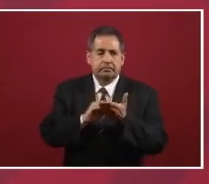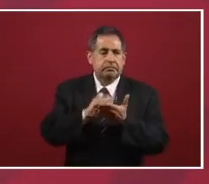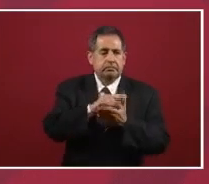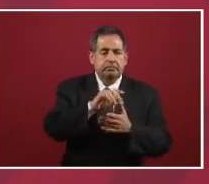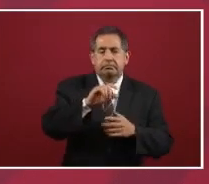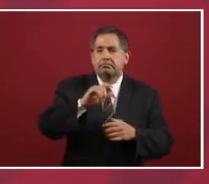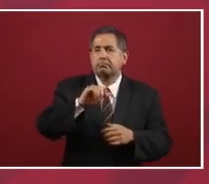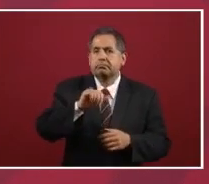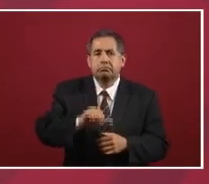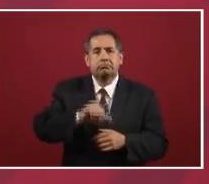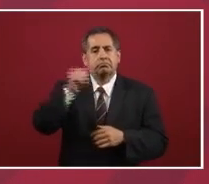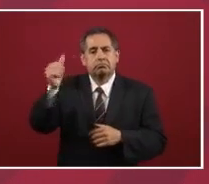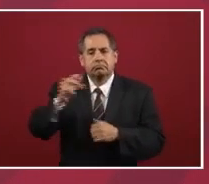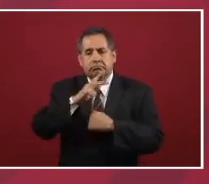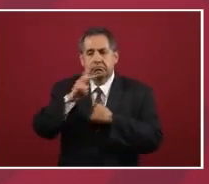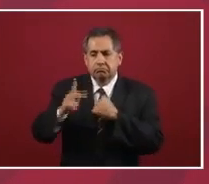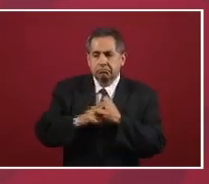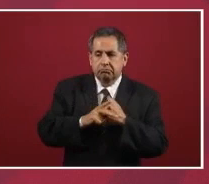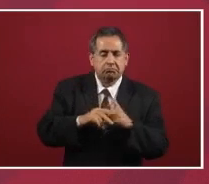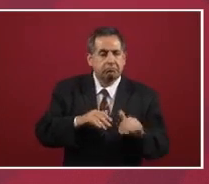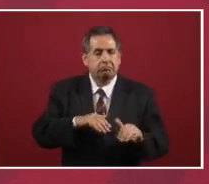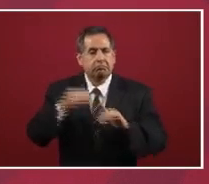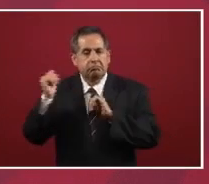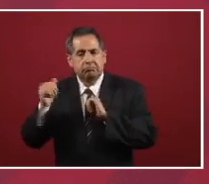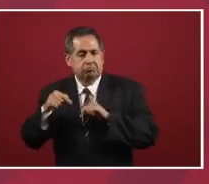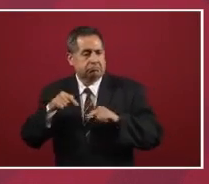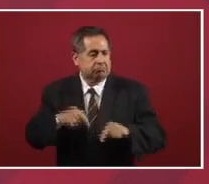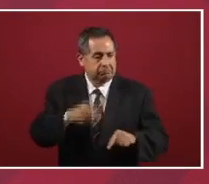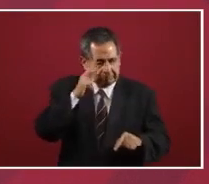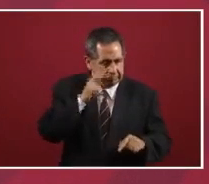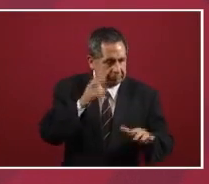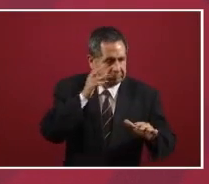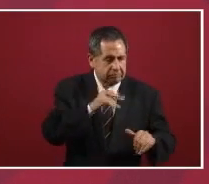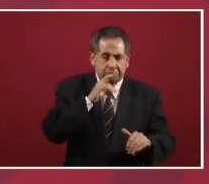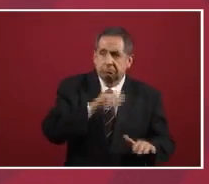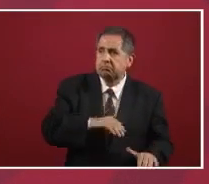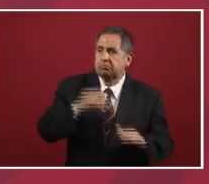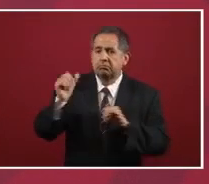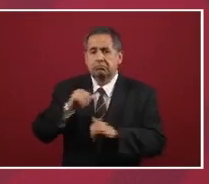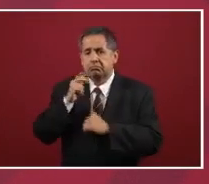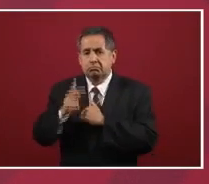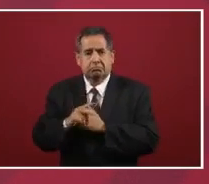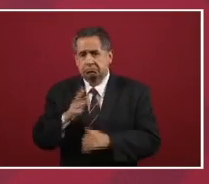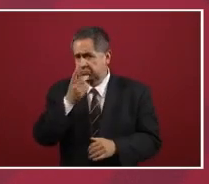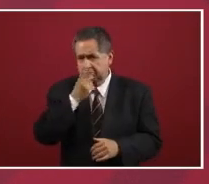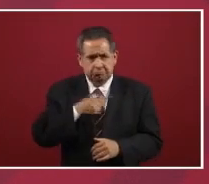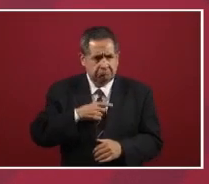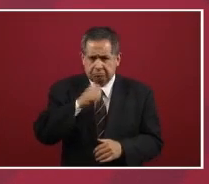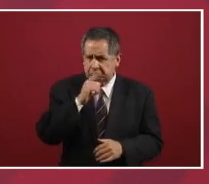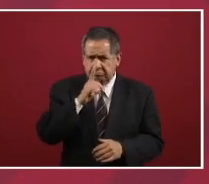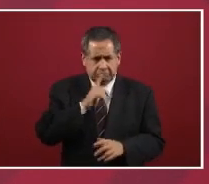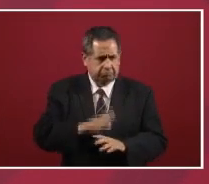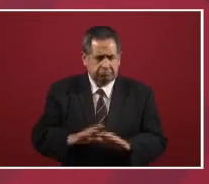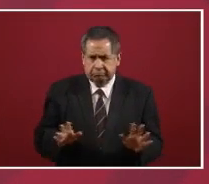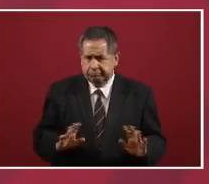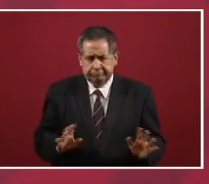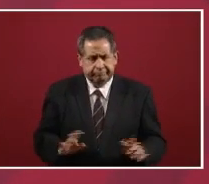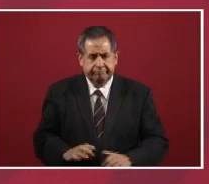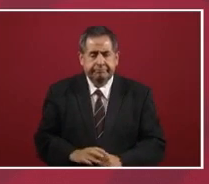otros países porque no hay condiciones en México, nada de eso.